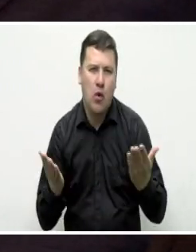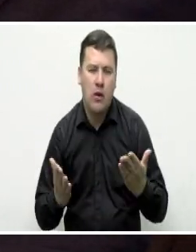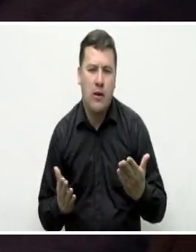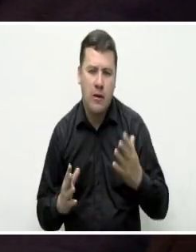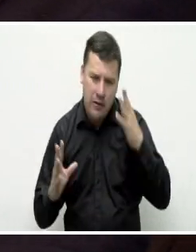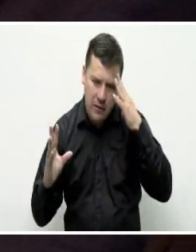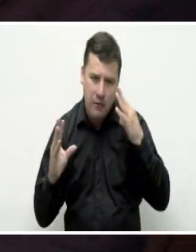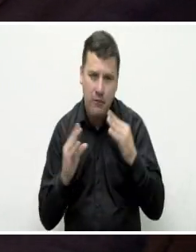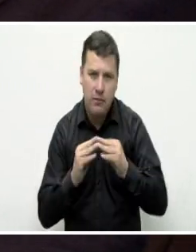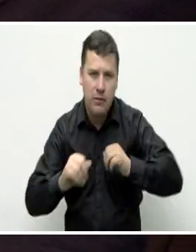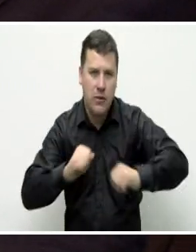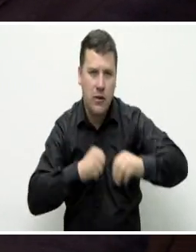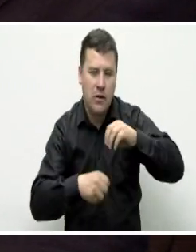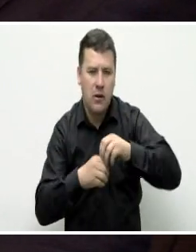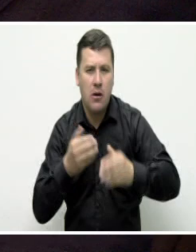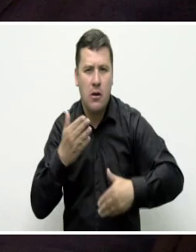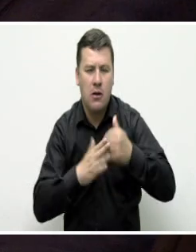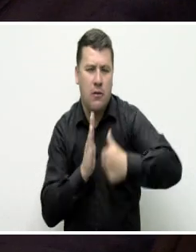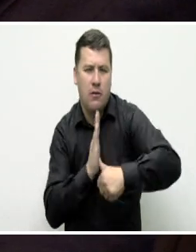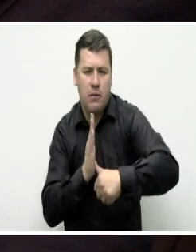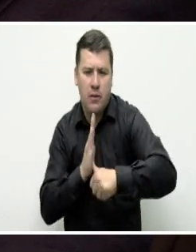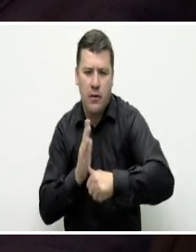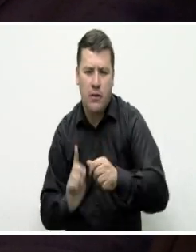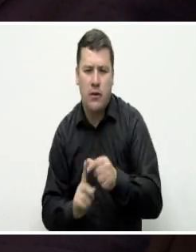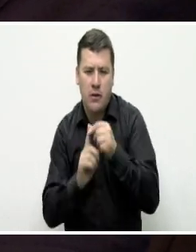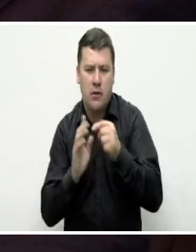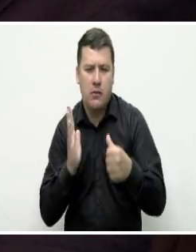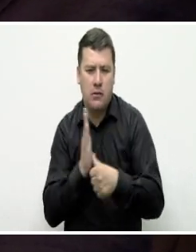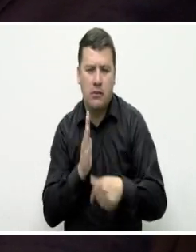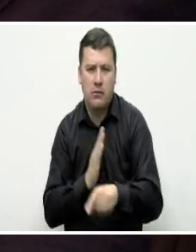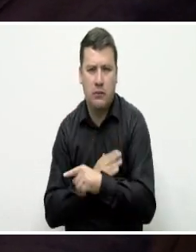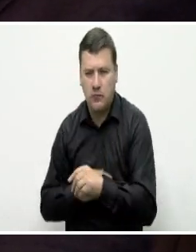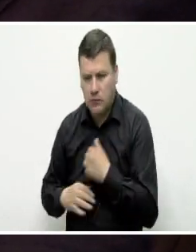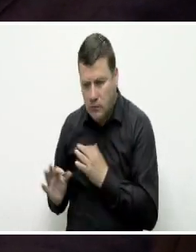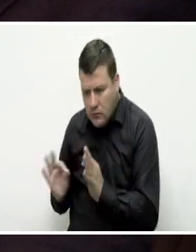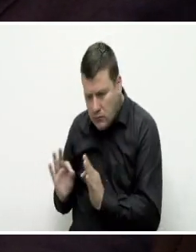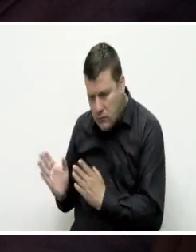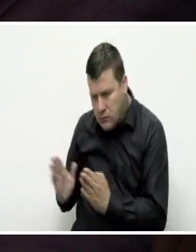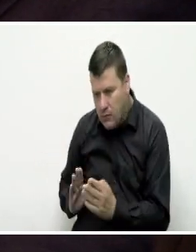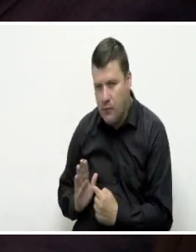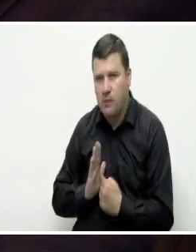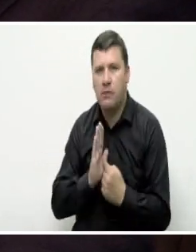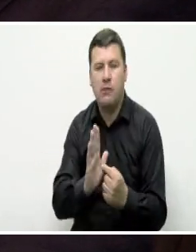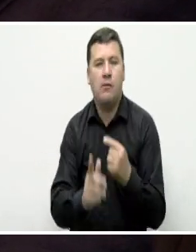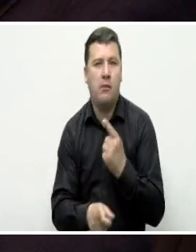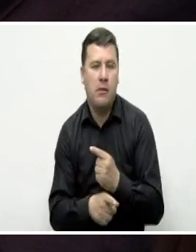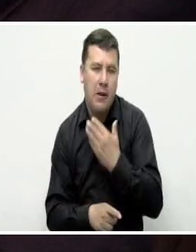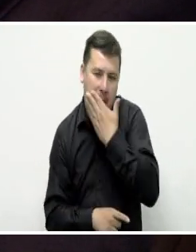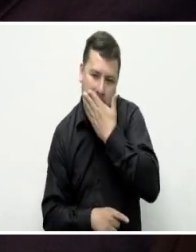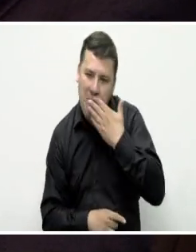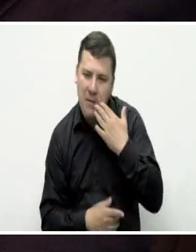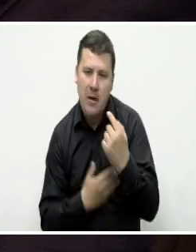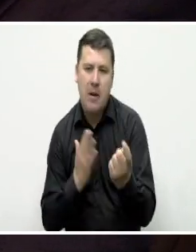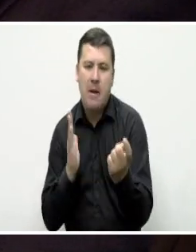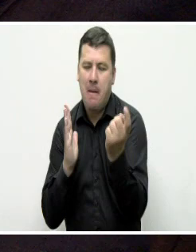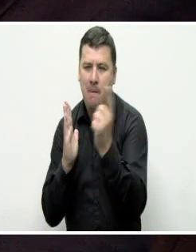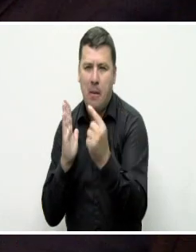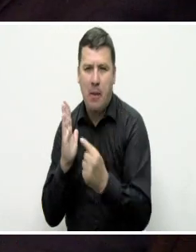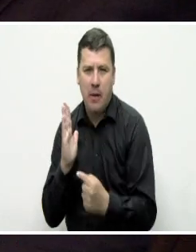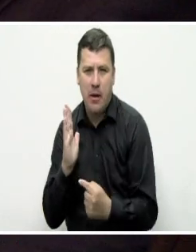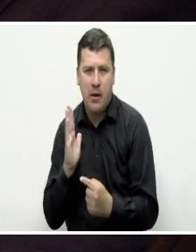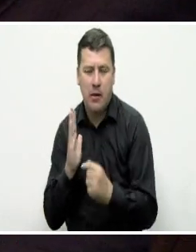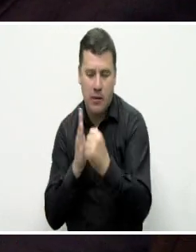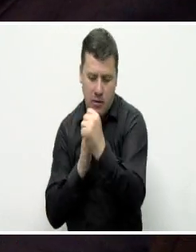los acuerdos de gestión a todas las registradurías especiales, con lo cual tenemos un mejor registro de